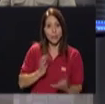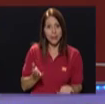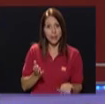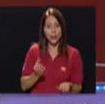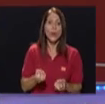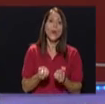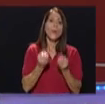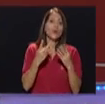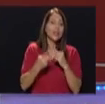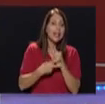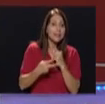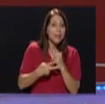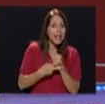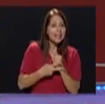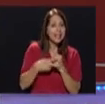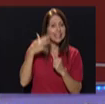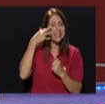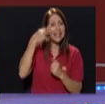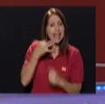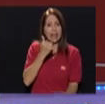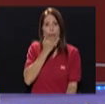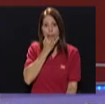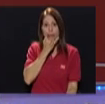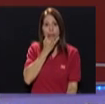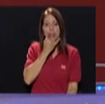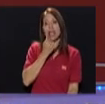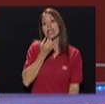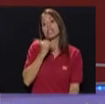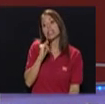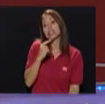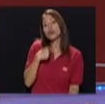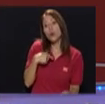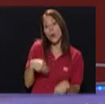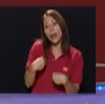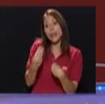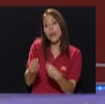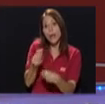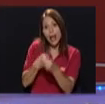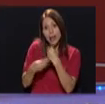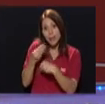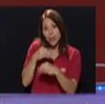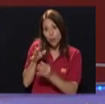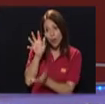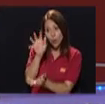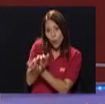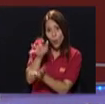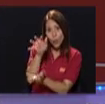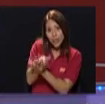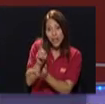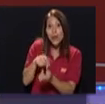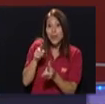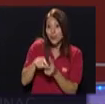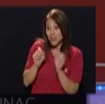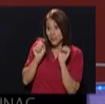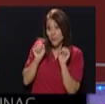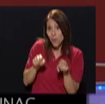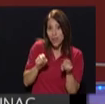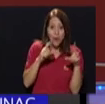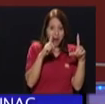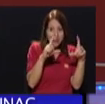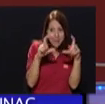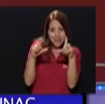comportamiento. Muchas veces se tiene la mala percepción de que si yo alimento al cocodrilo, puedo tomar las fotos con el